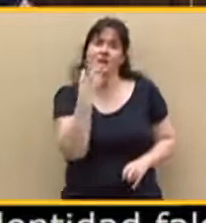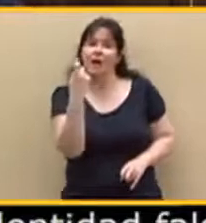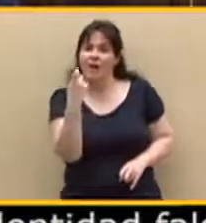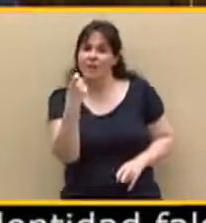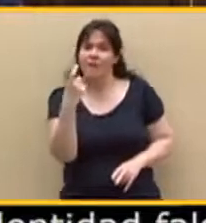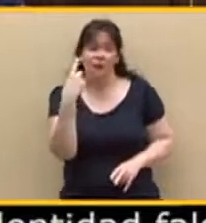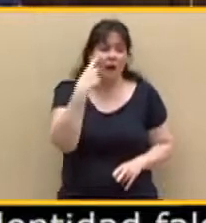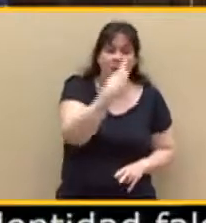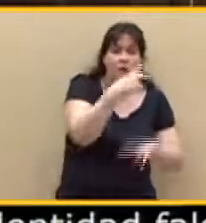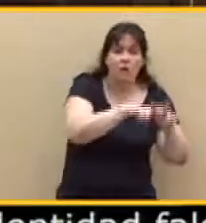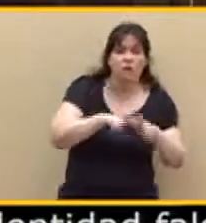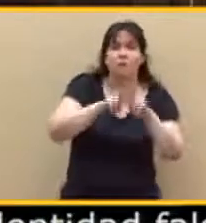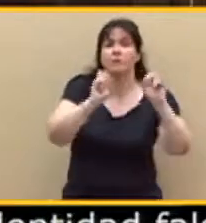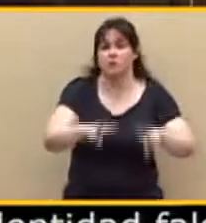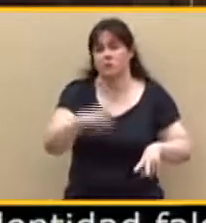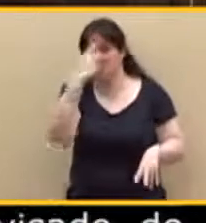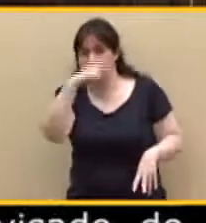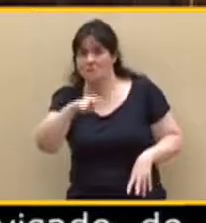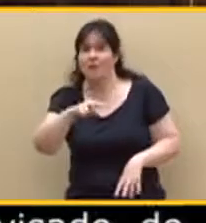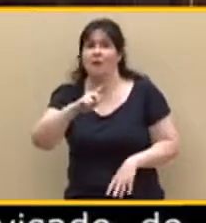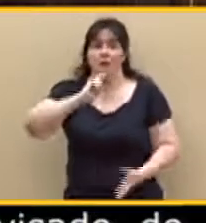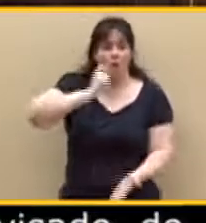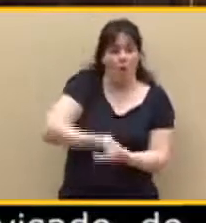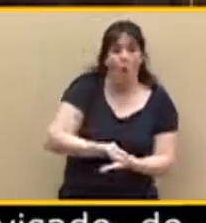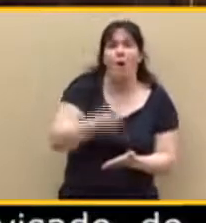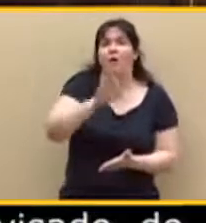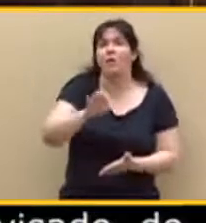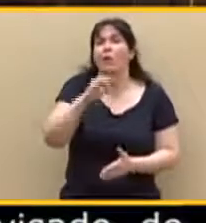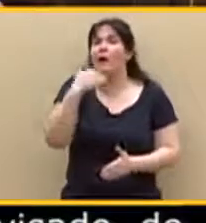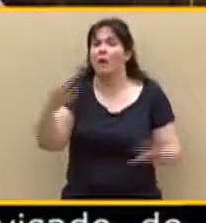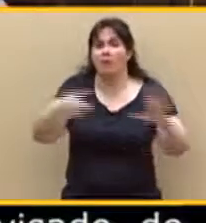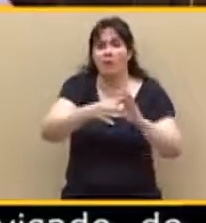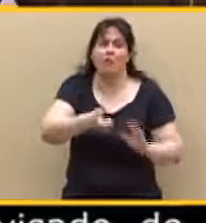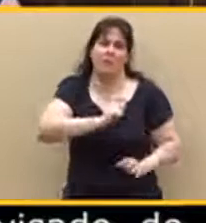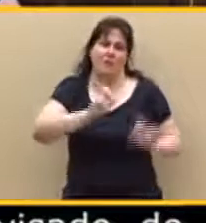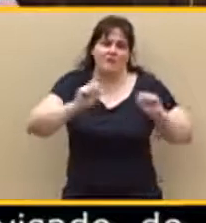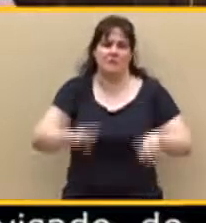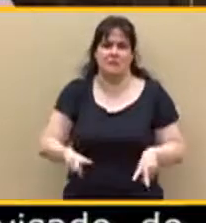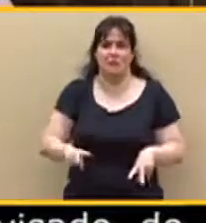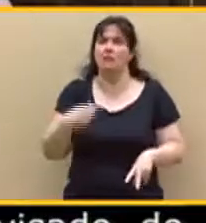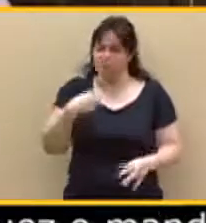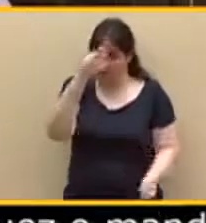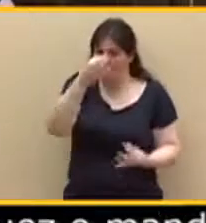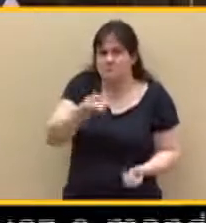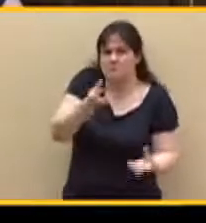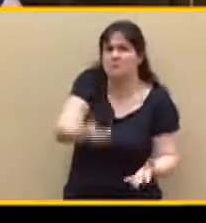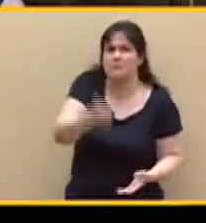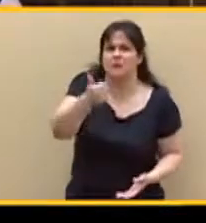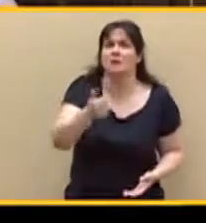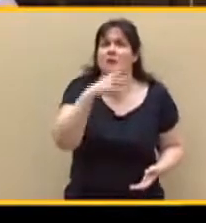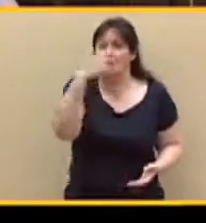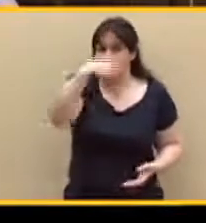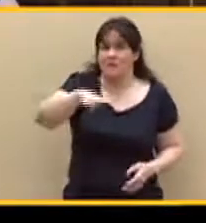según lo que sabemos, por ningún juez o mando policial. Les voy a dar un dato más. ¿Saben qué fuentes citaba un diario